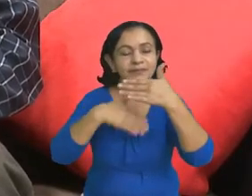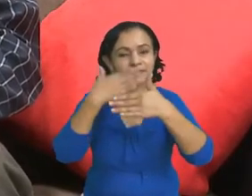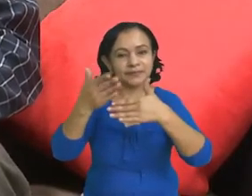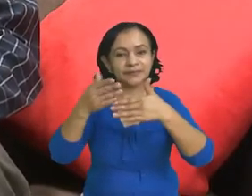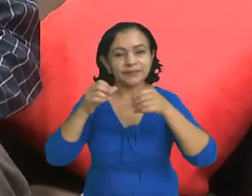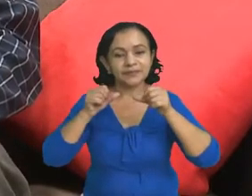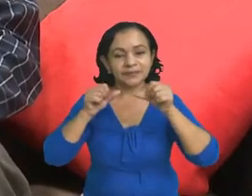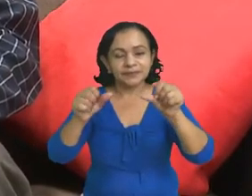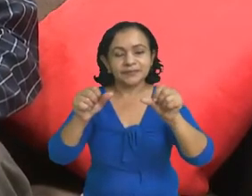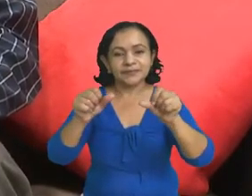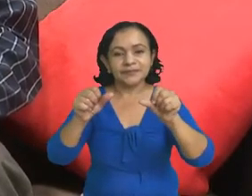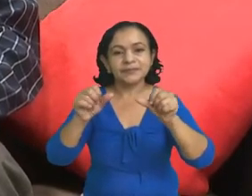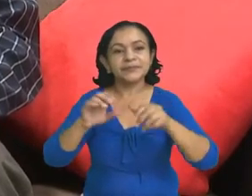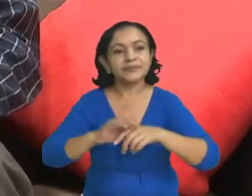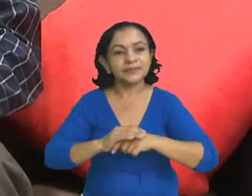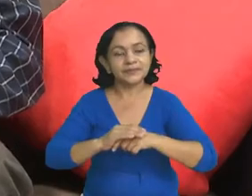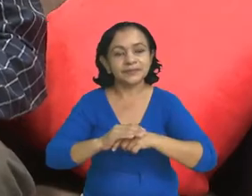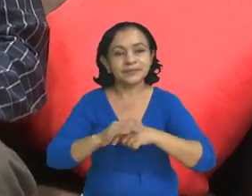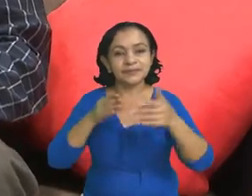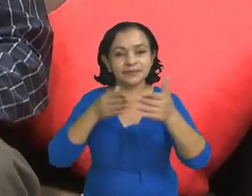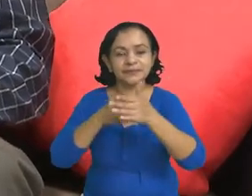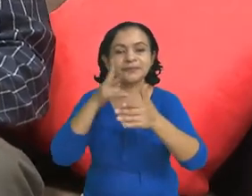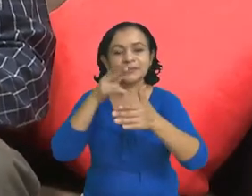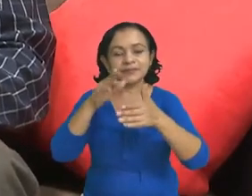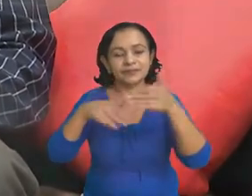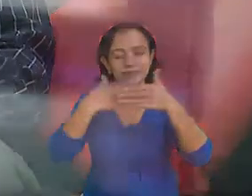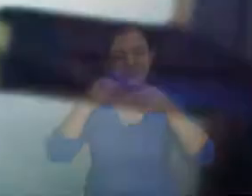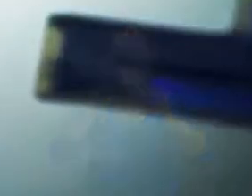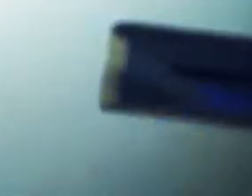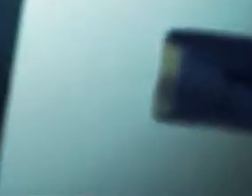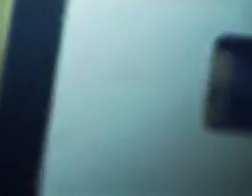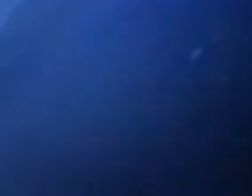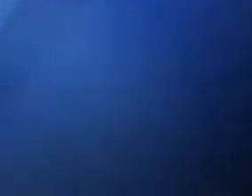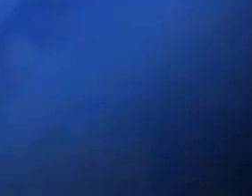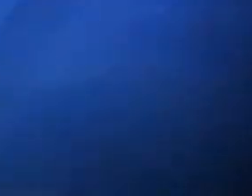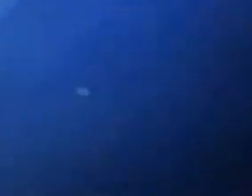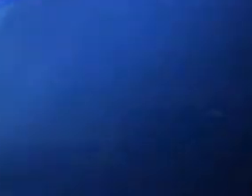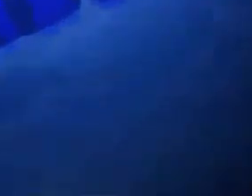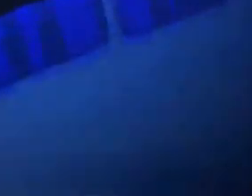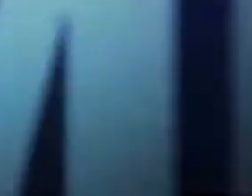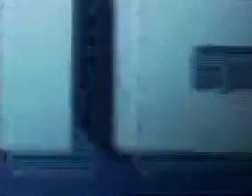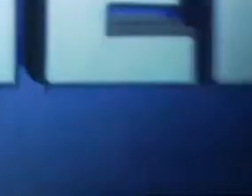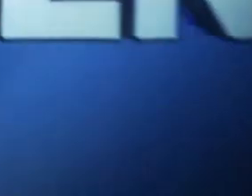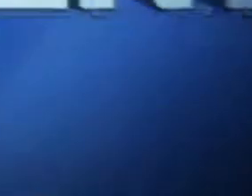y al volver quisiera que hablemos de este aspecto. Breve pausa y ya volvemos.